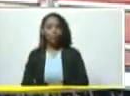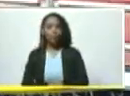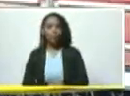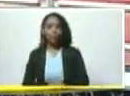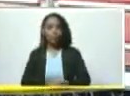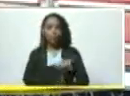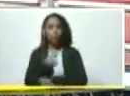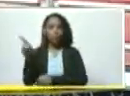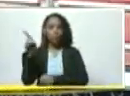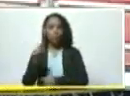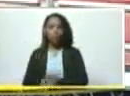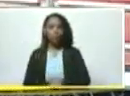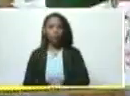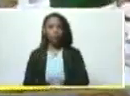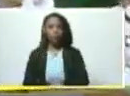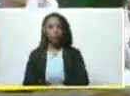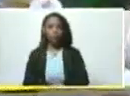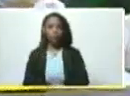¡Cúmplase!